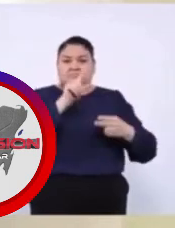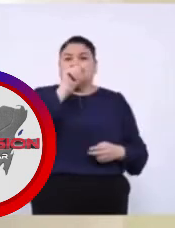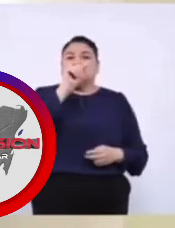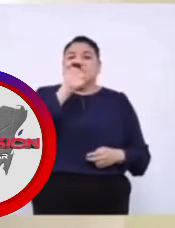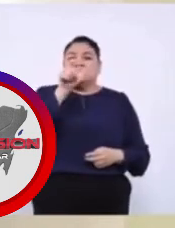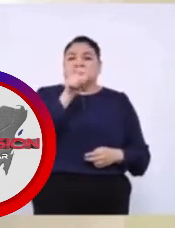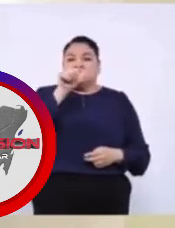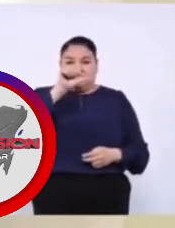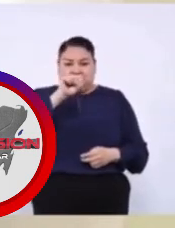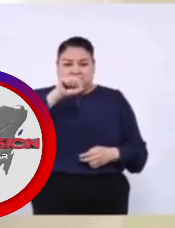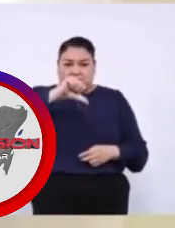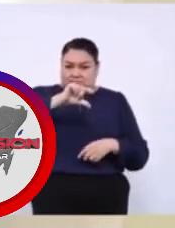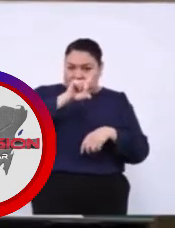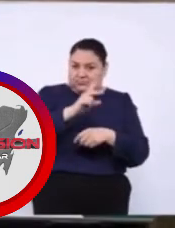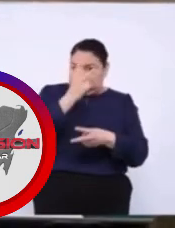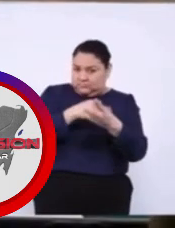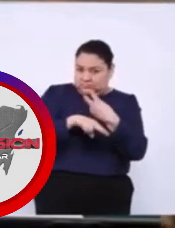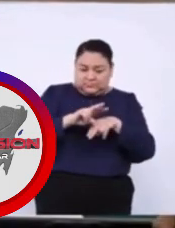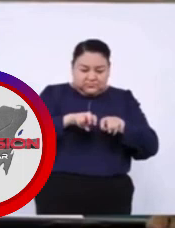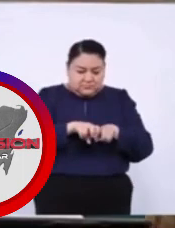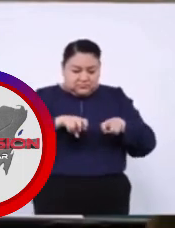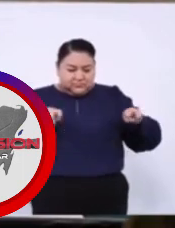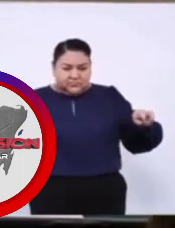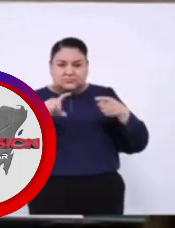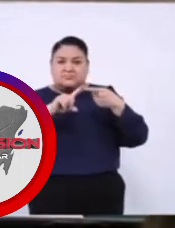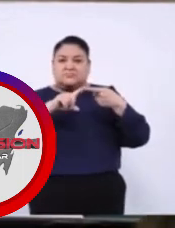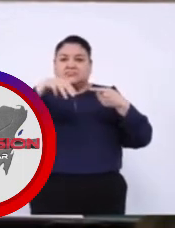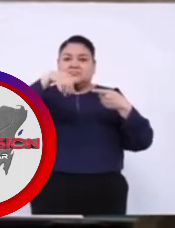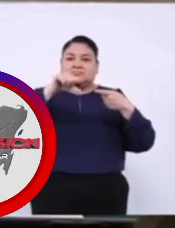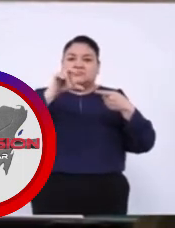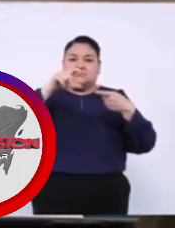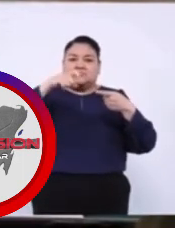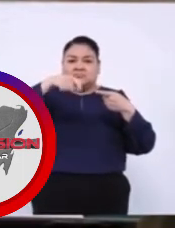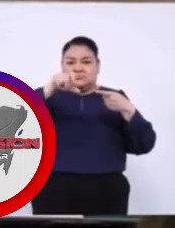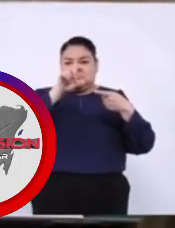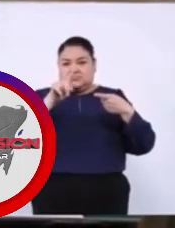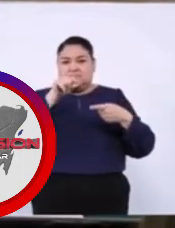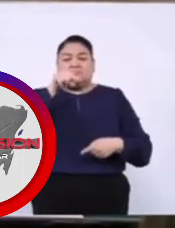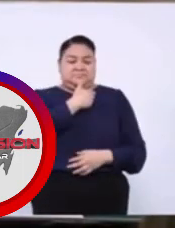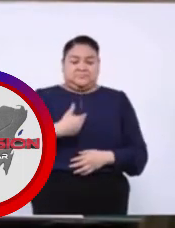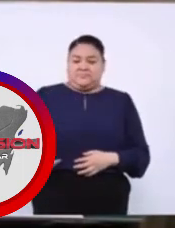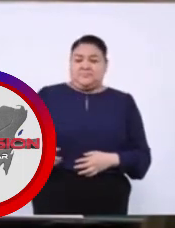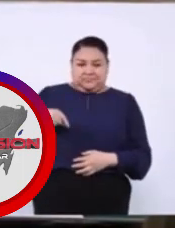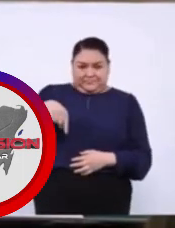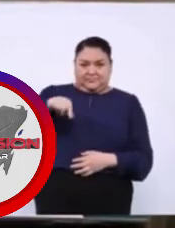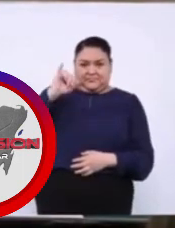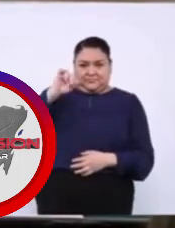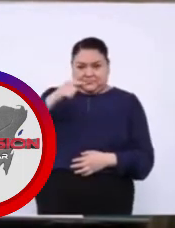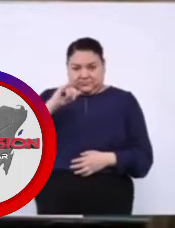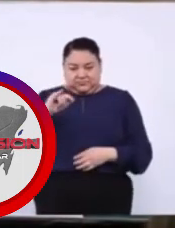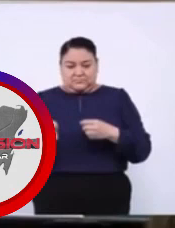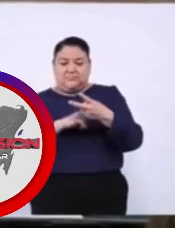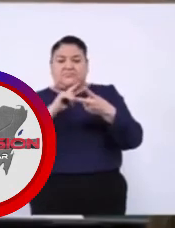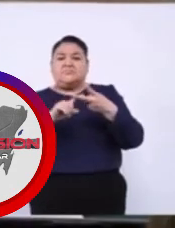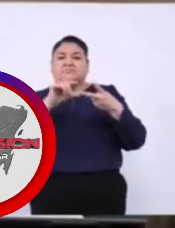los mexicanos de ese segmento de edad. La hipertensión arterial, la diabetes y la artritis son las enfermedades que más afectan a